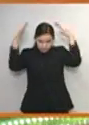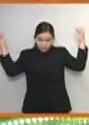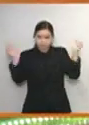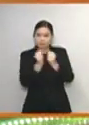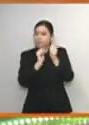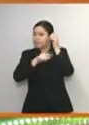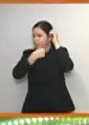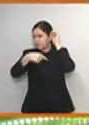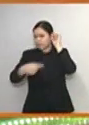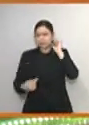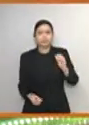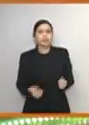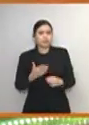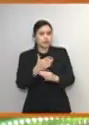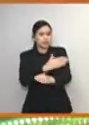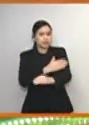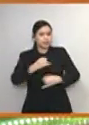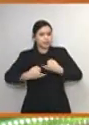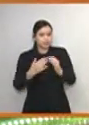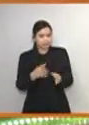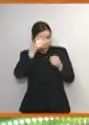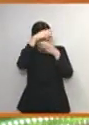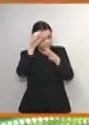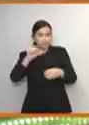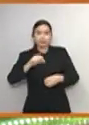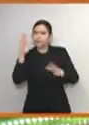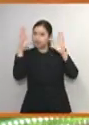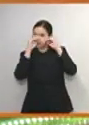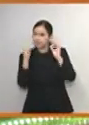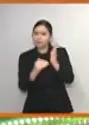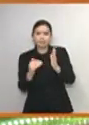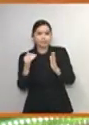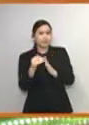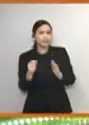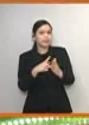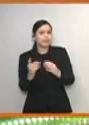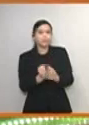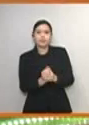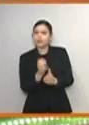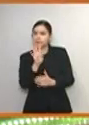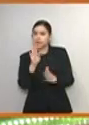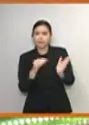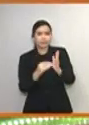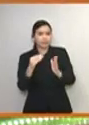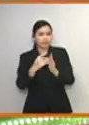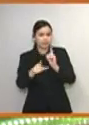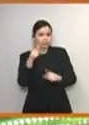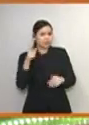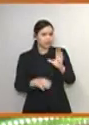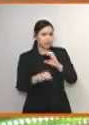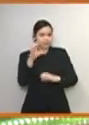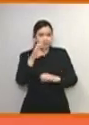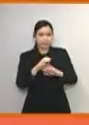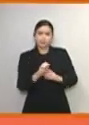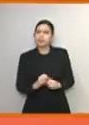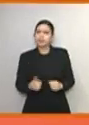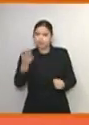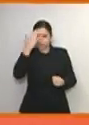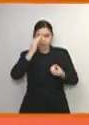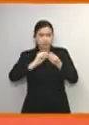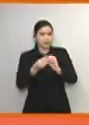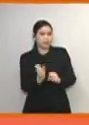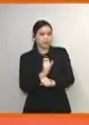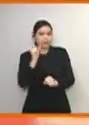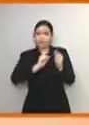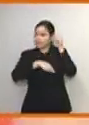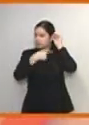junto a la diaria. Pero antes, querido jugador, te informo que hoy es noche millonaria y estén en juego 4 millones de lempiras con tu jugada doble. Conoceremos el primer dígito